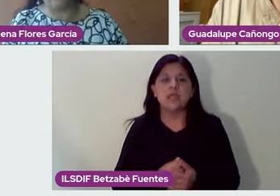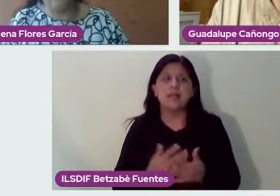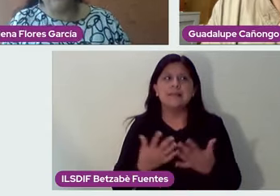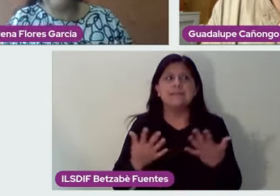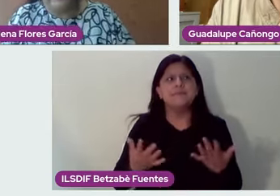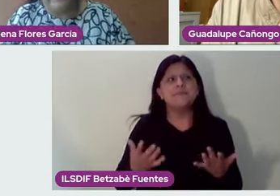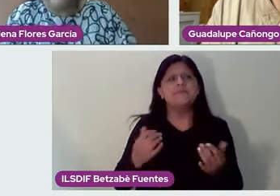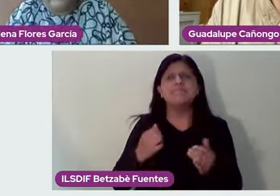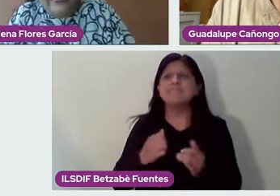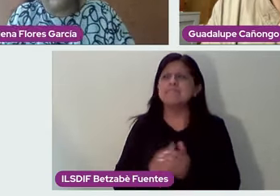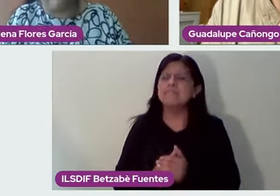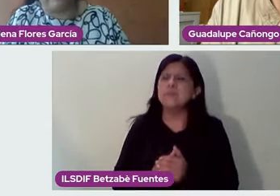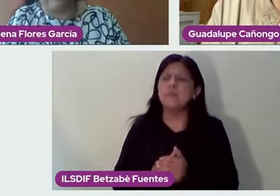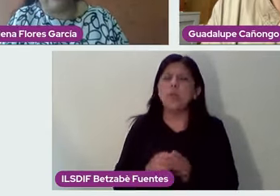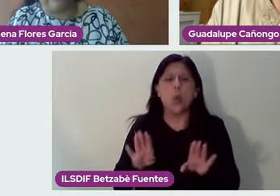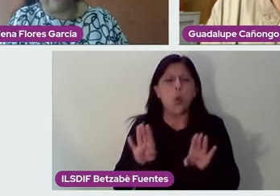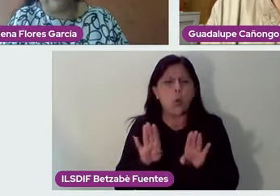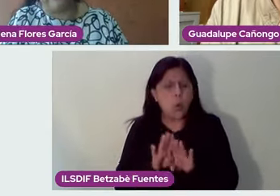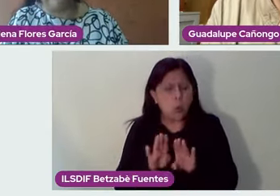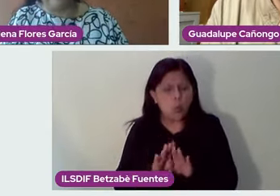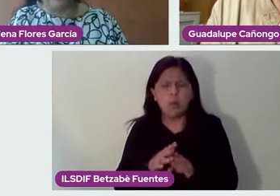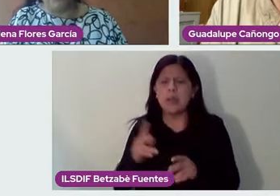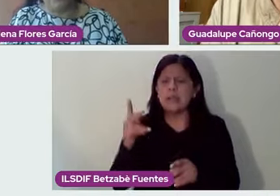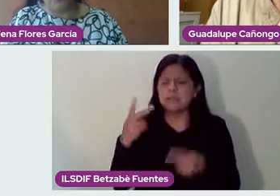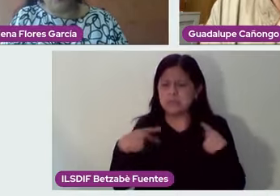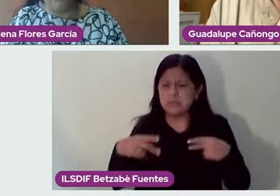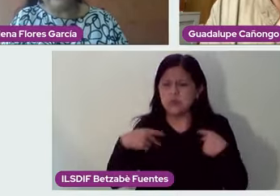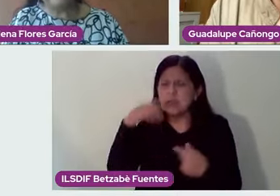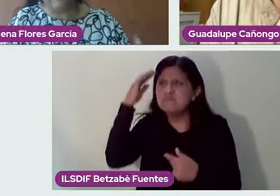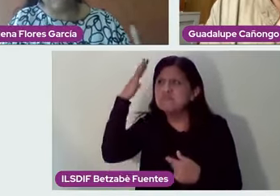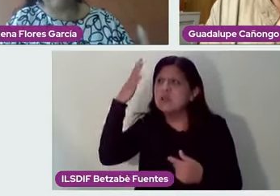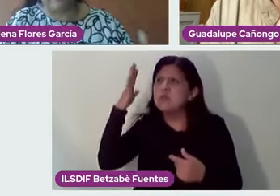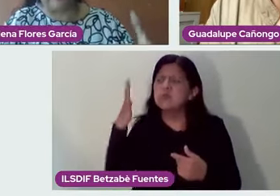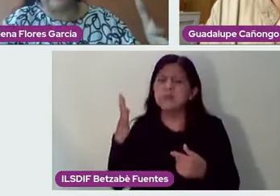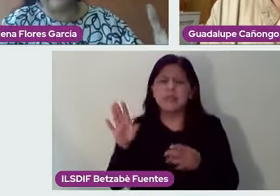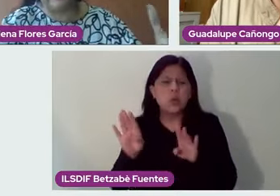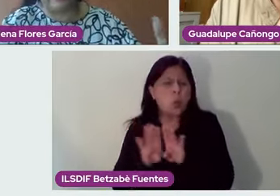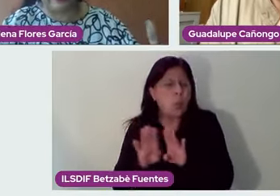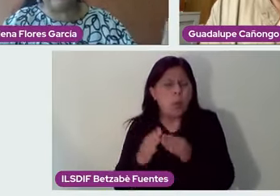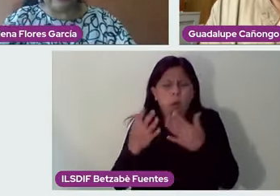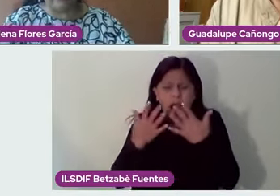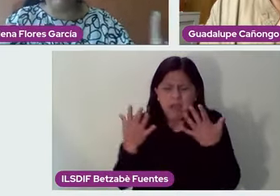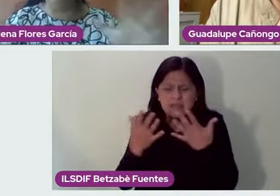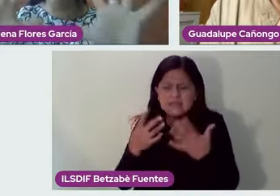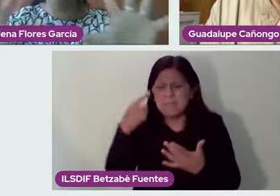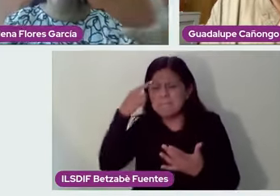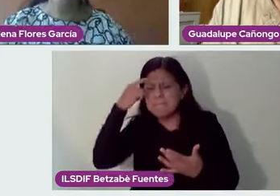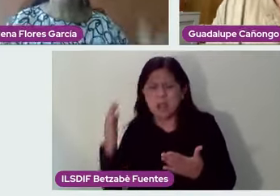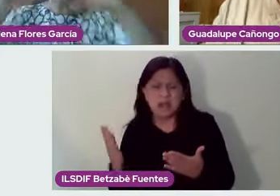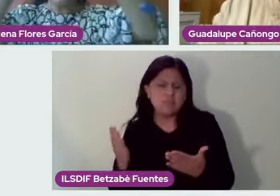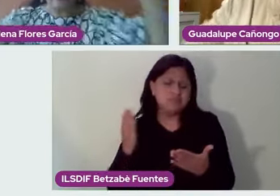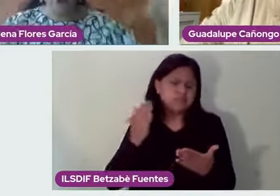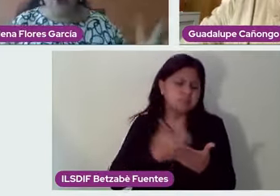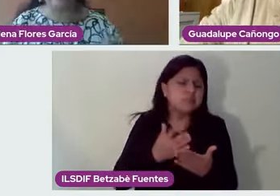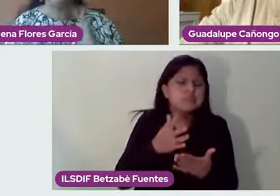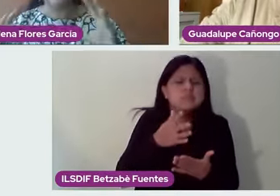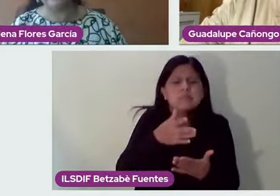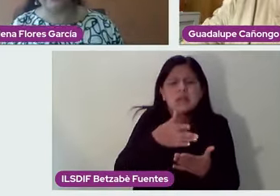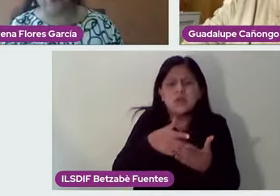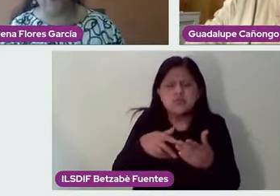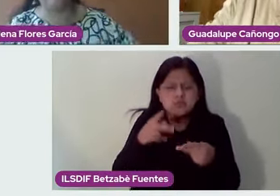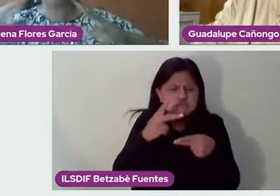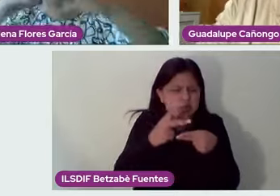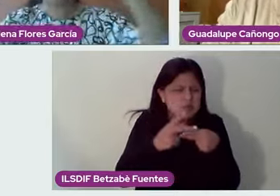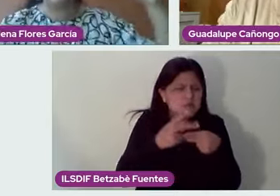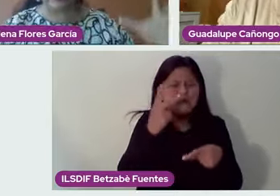híjole, ¿cómo llegan aquí las personas mayores? ¿No? ¿Cómo hacemos para que lleguen hasta acá? Si estamos hablando que